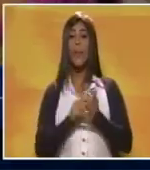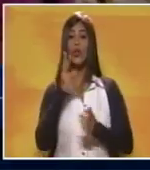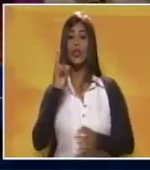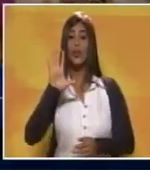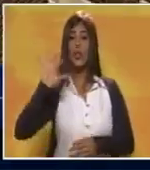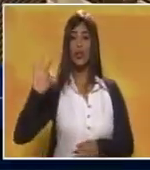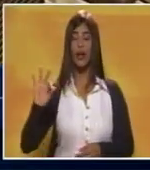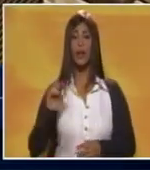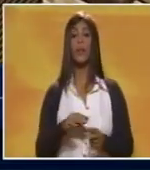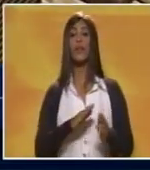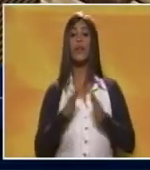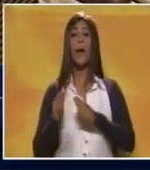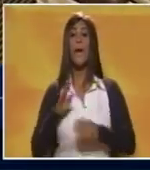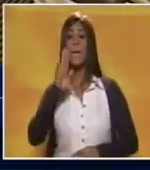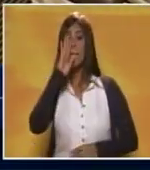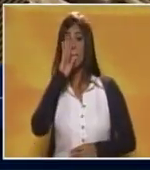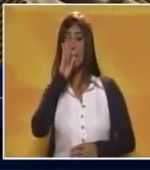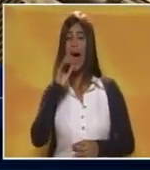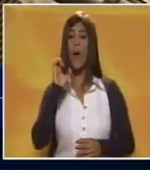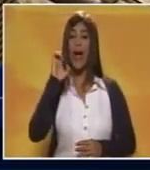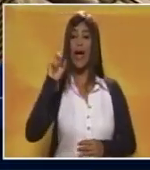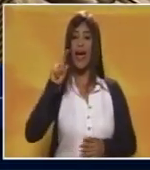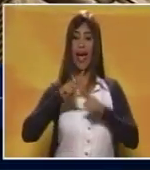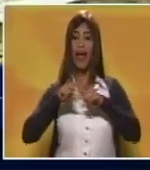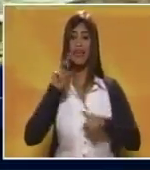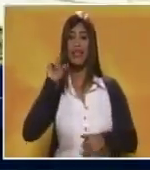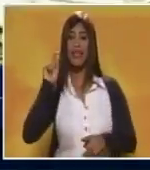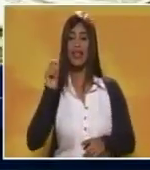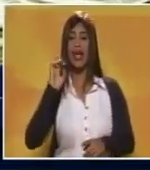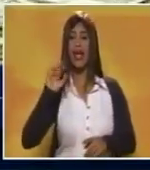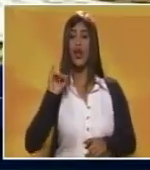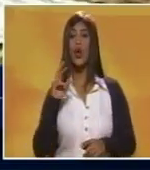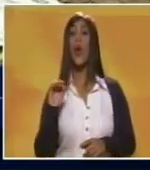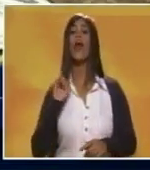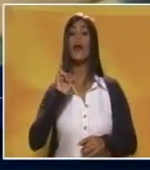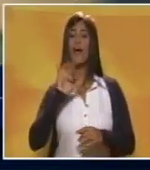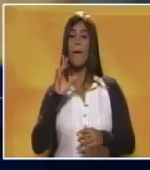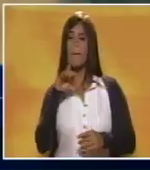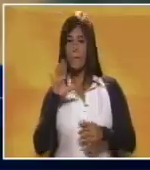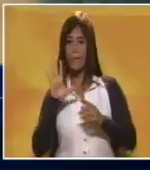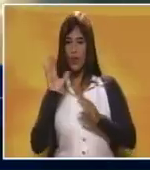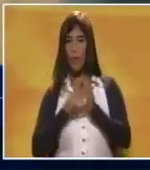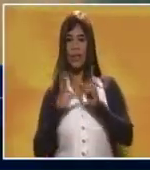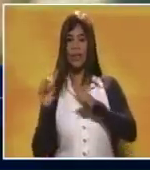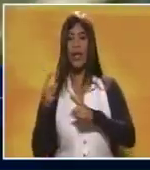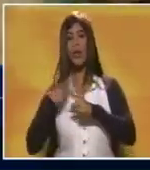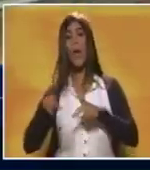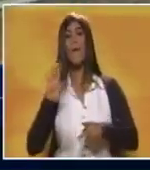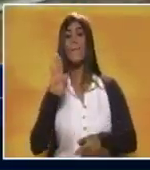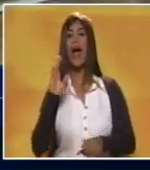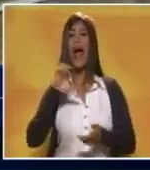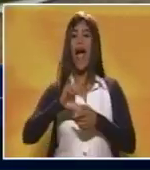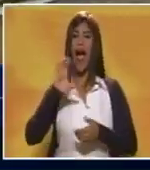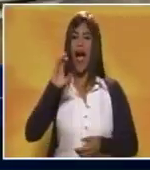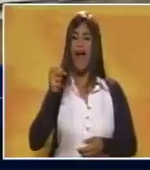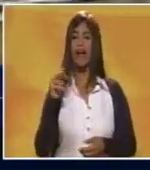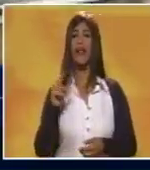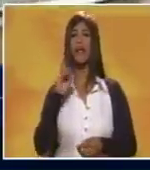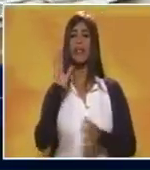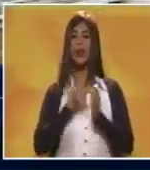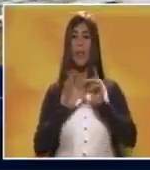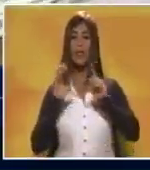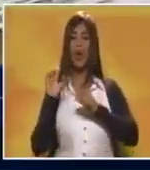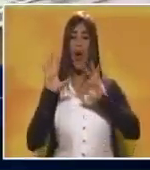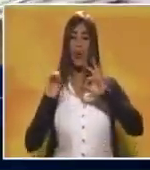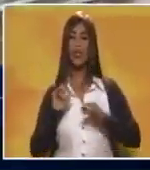5.253,19, el Banco Exterior en 5.600 y Bancaribe en 5.860. El pasado viernes, el Banco